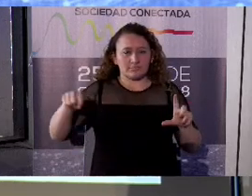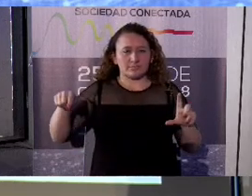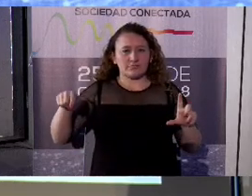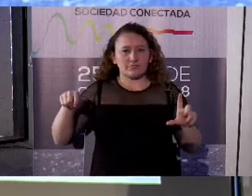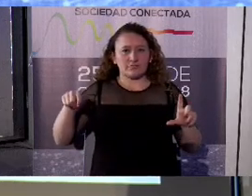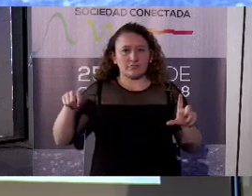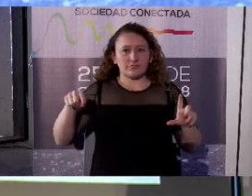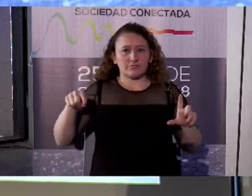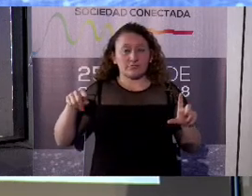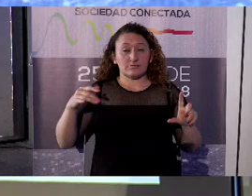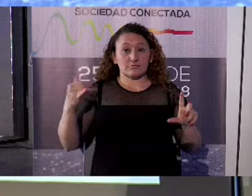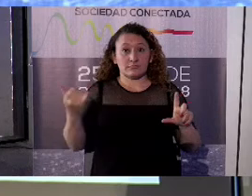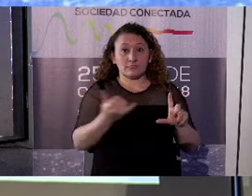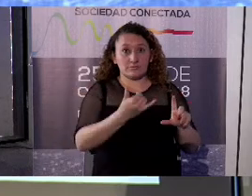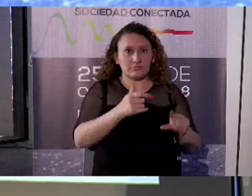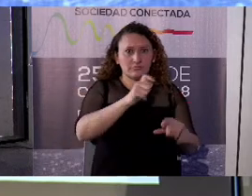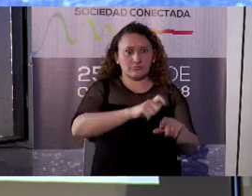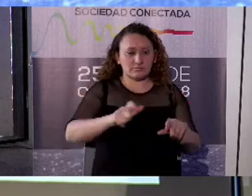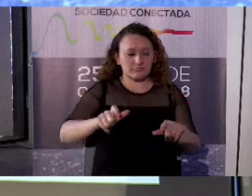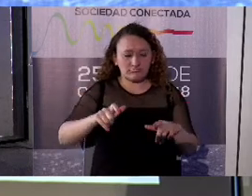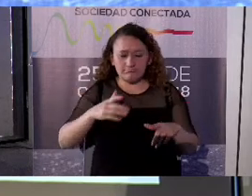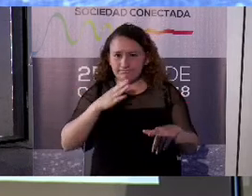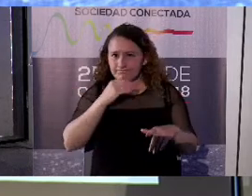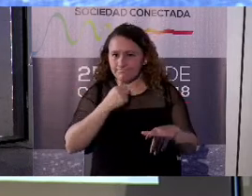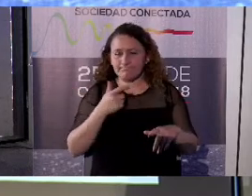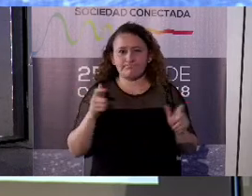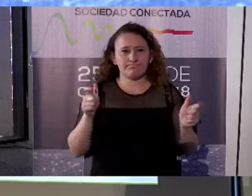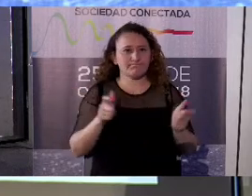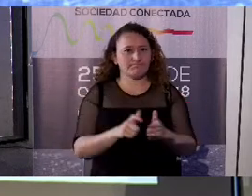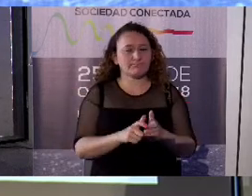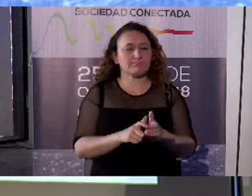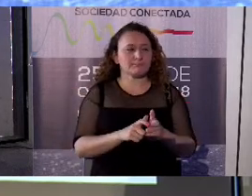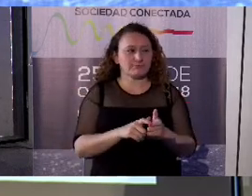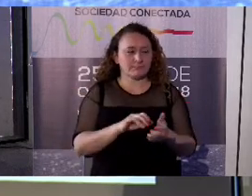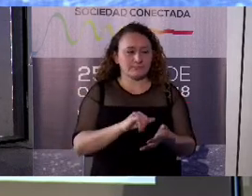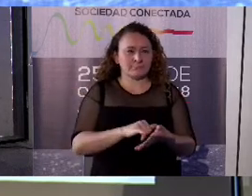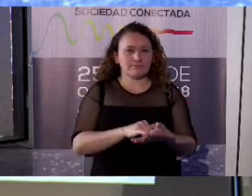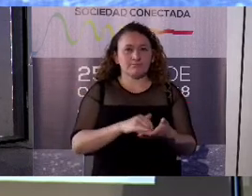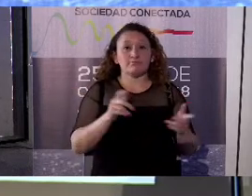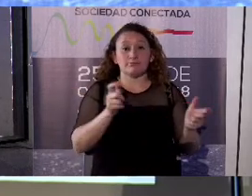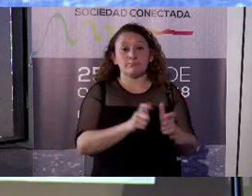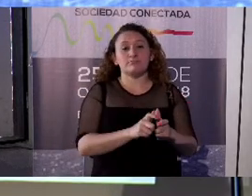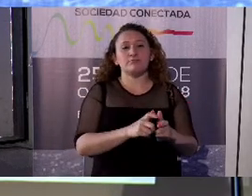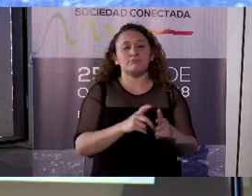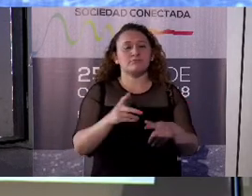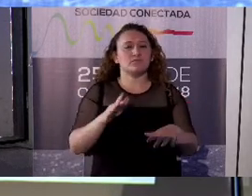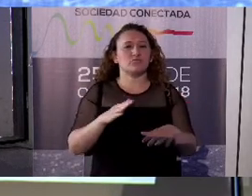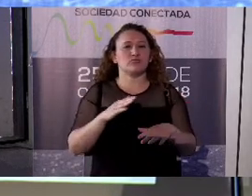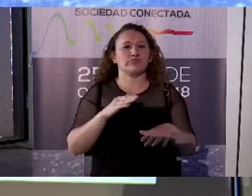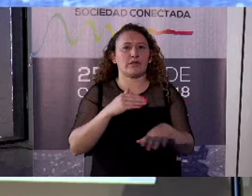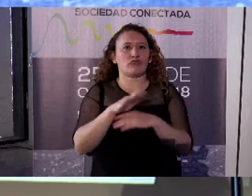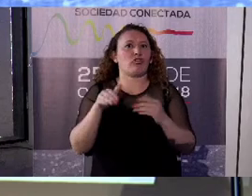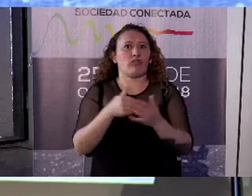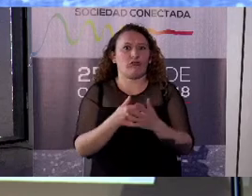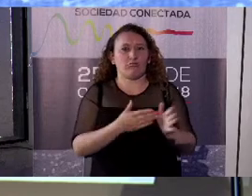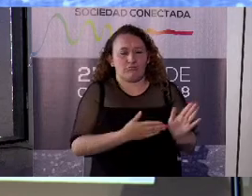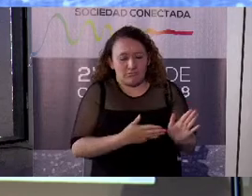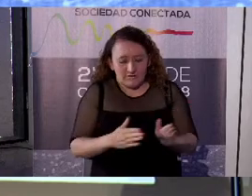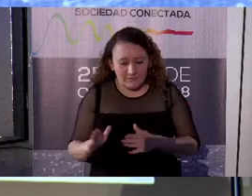personal dedicado a la gestión del espectro radioeléctrico y este personal pues está se dedica como como que a todo verdad